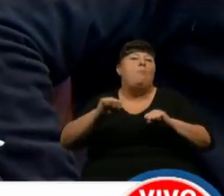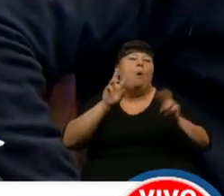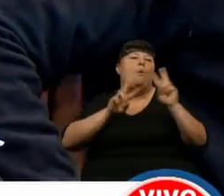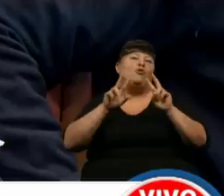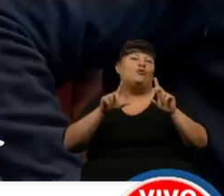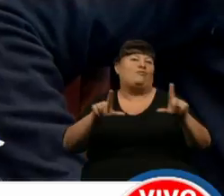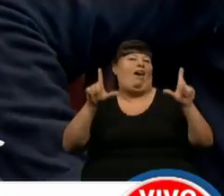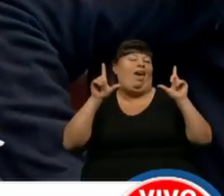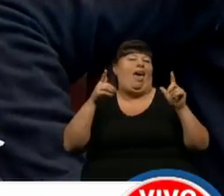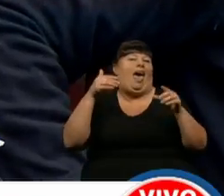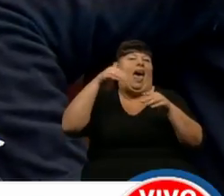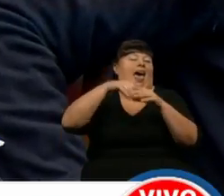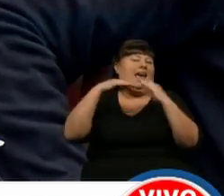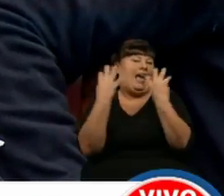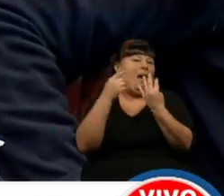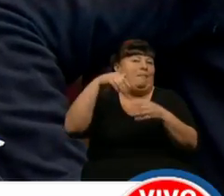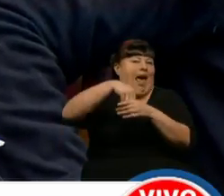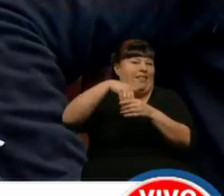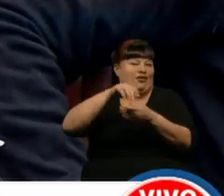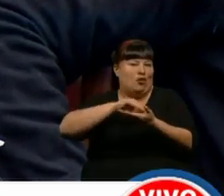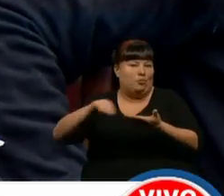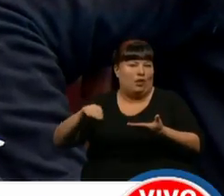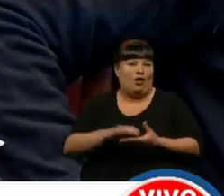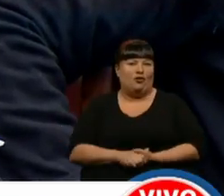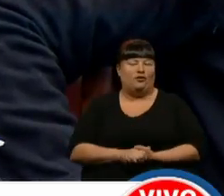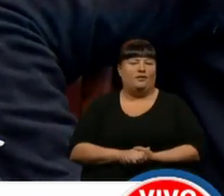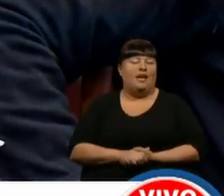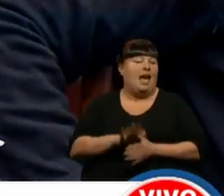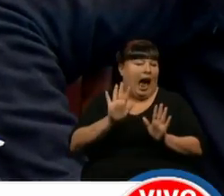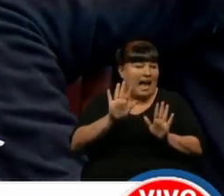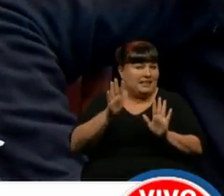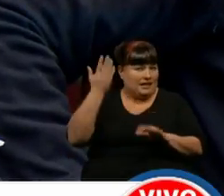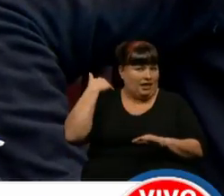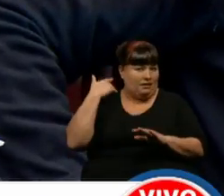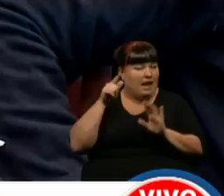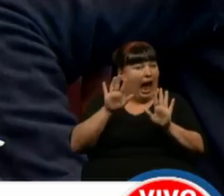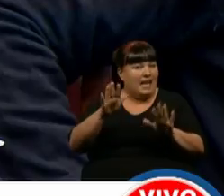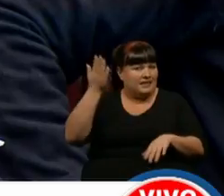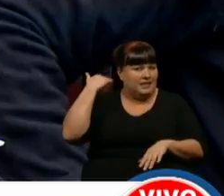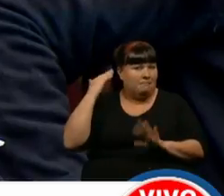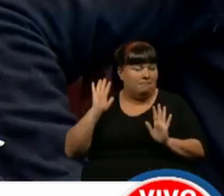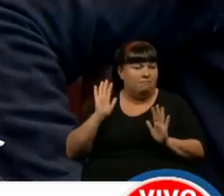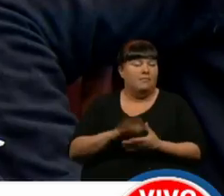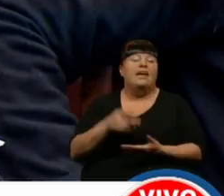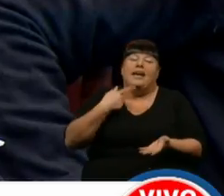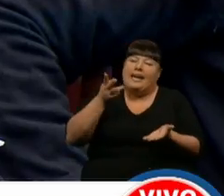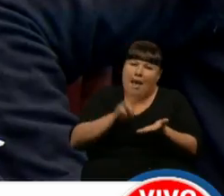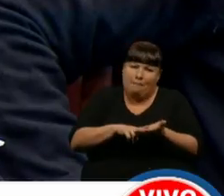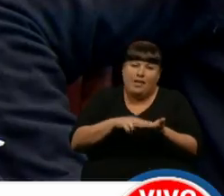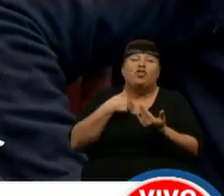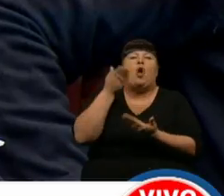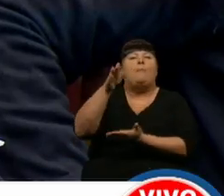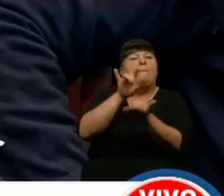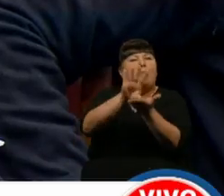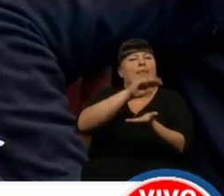espectáculo de box en la cámara de diputados eso es lo que fue eso es lo que fue y repito retiro mi